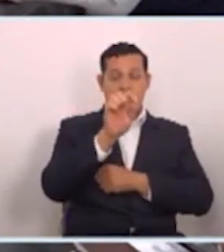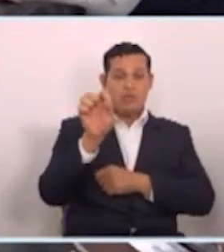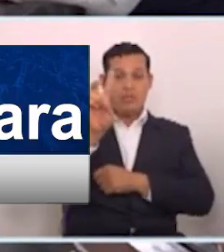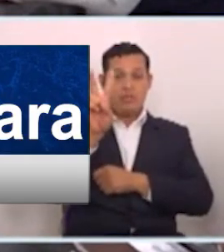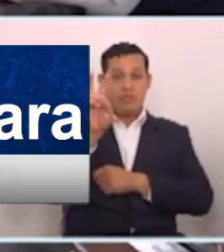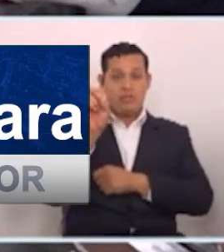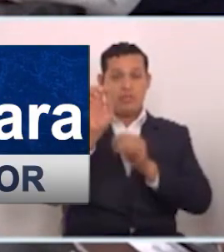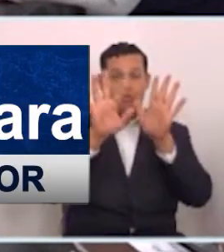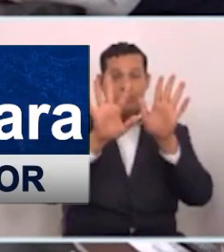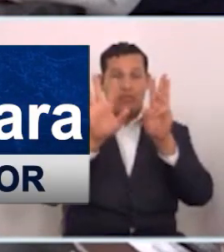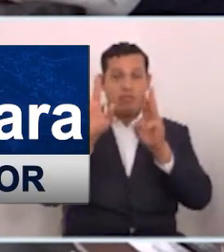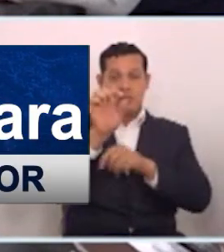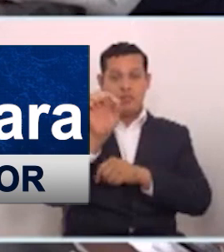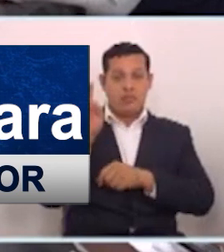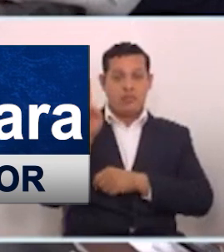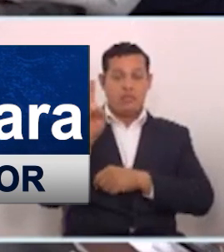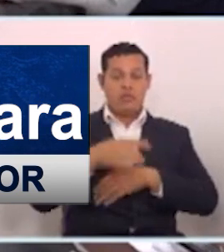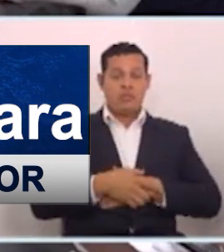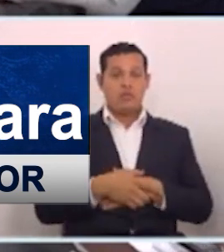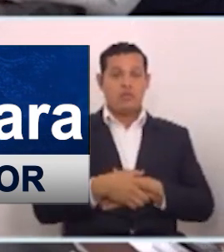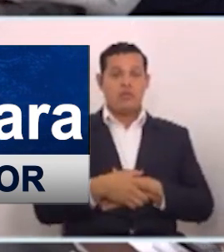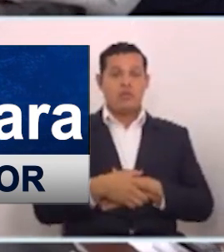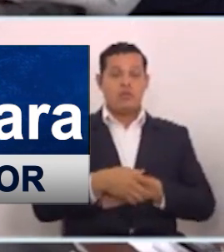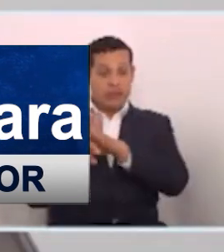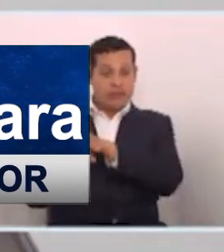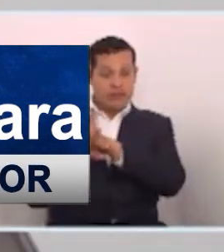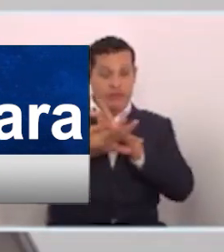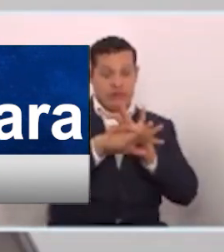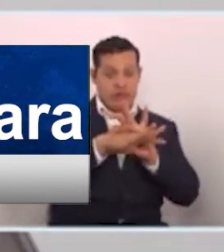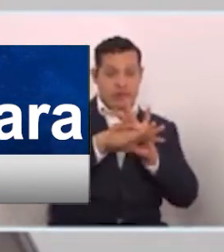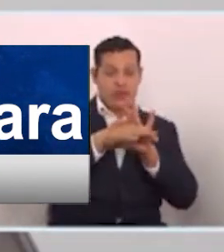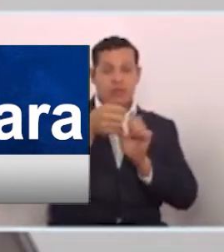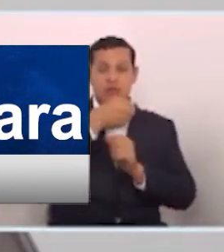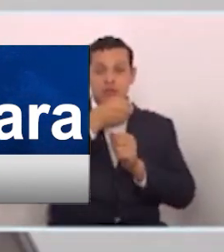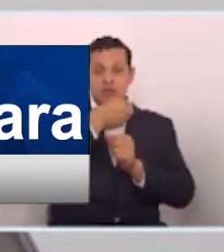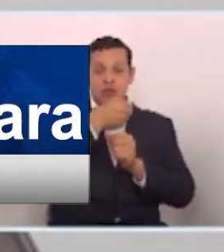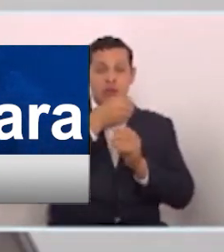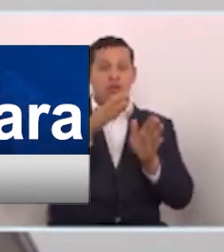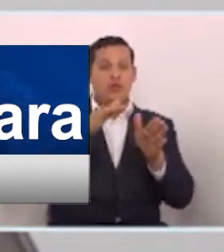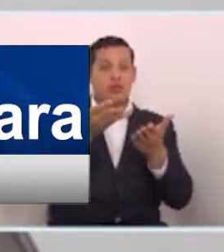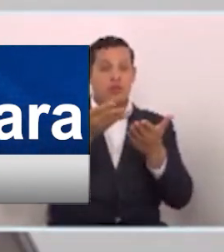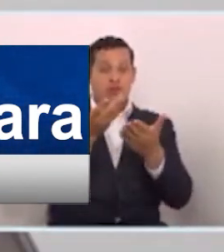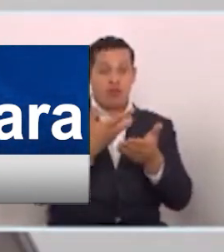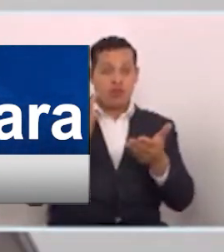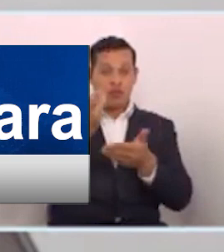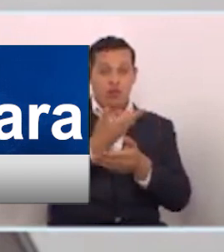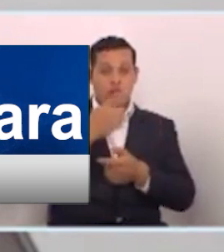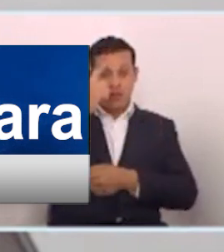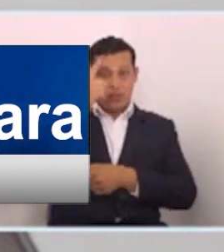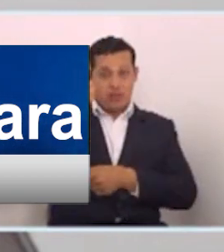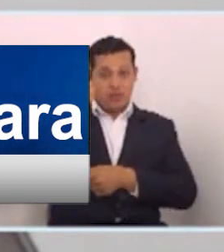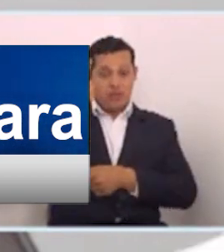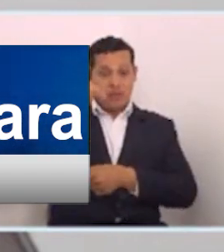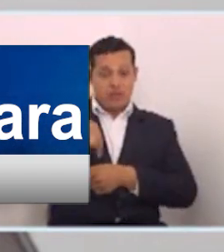específica debido a la necesidad de revisar la agenda el diputado calev Navarro presidente de esta comisión